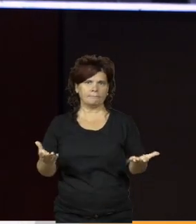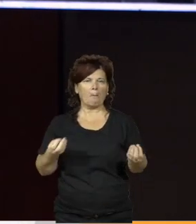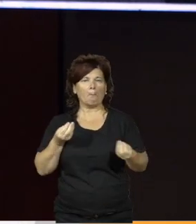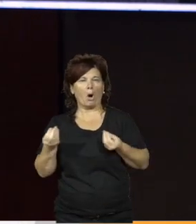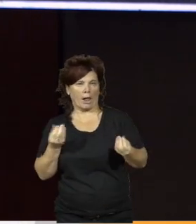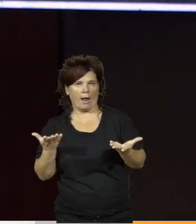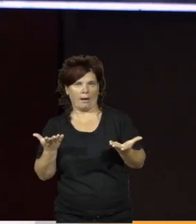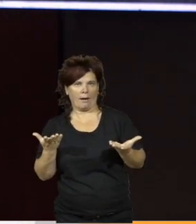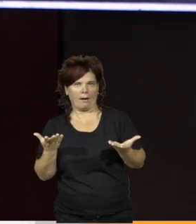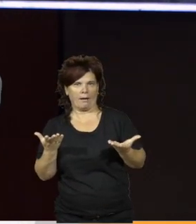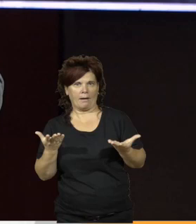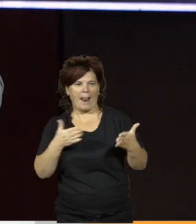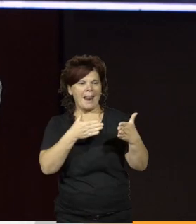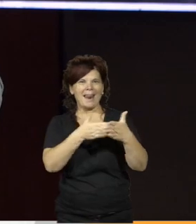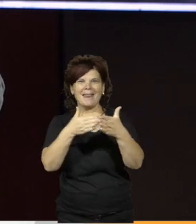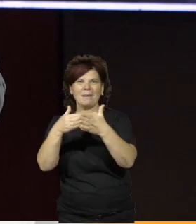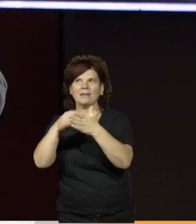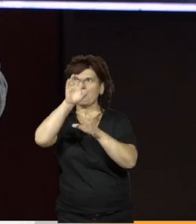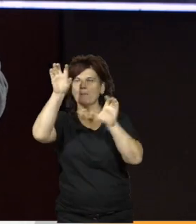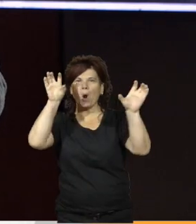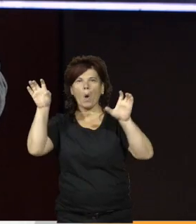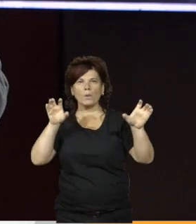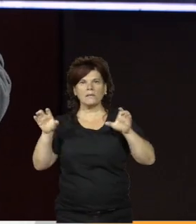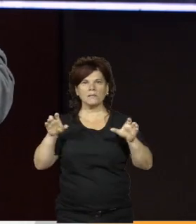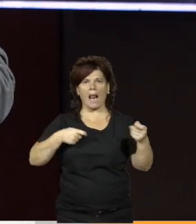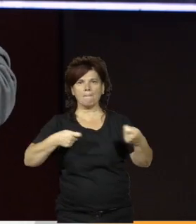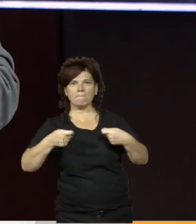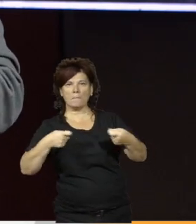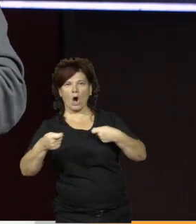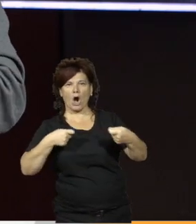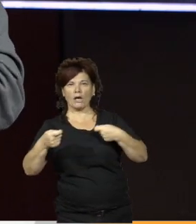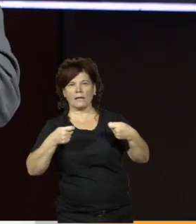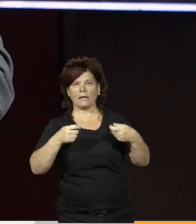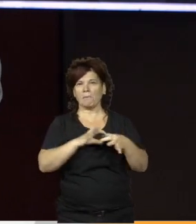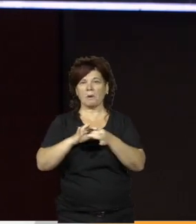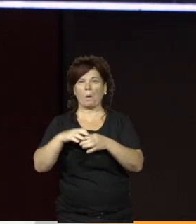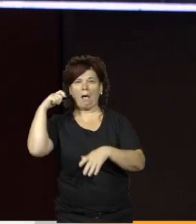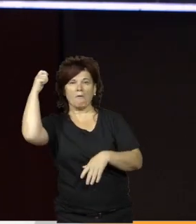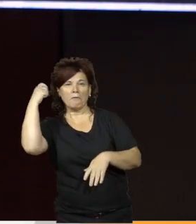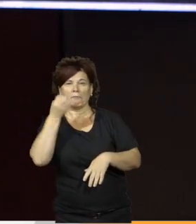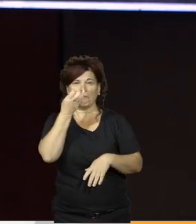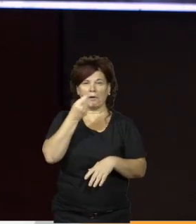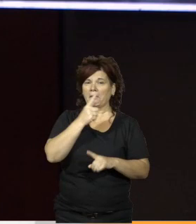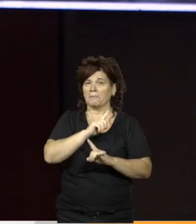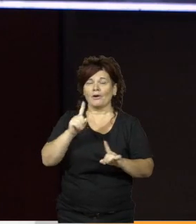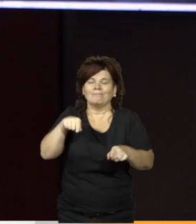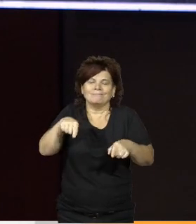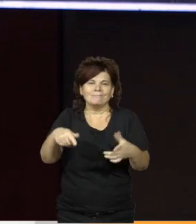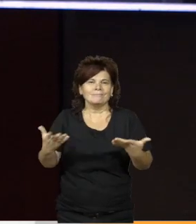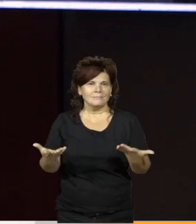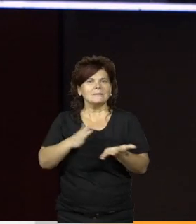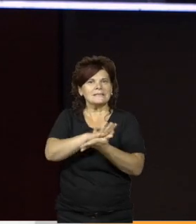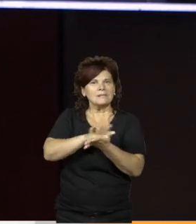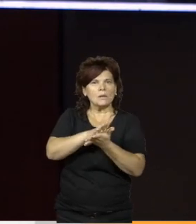Porque los límites provinciales políticos no tienen nada que ver con la cuestión de la flora y la fauna. Razón por la cual